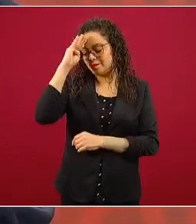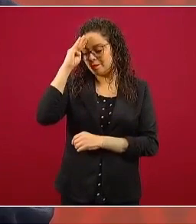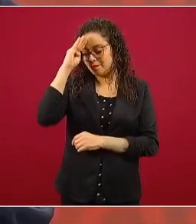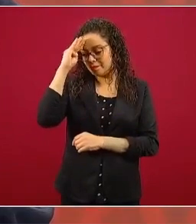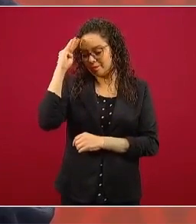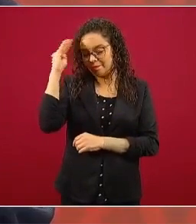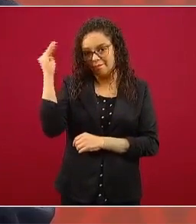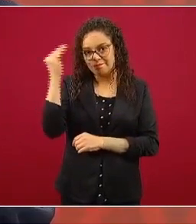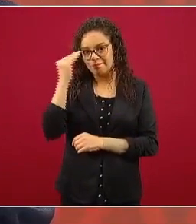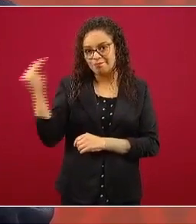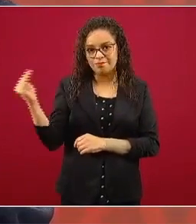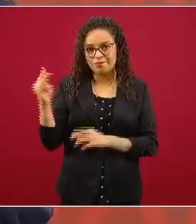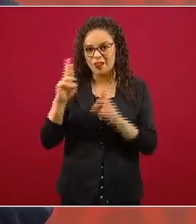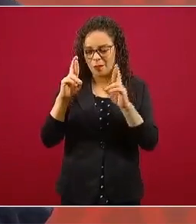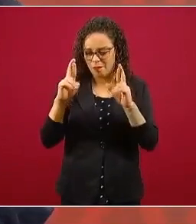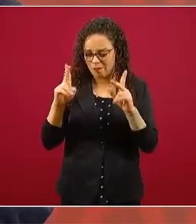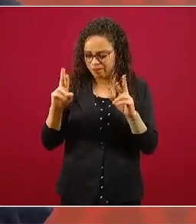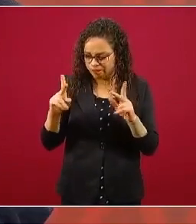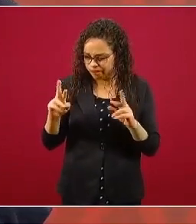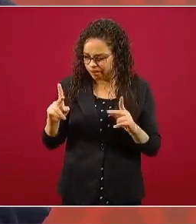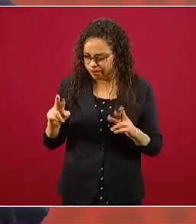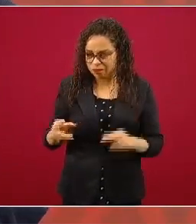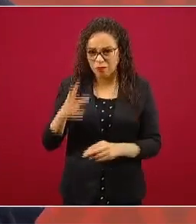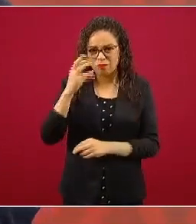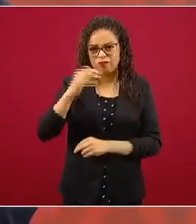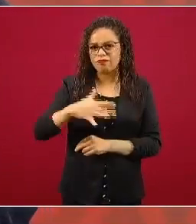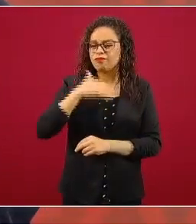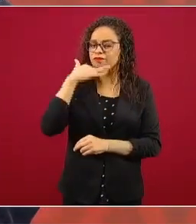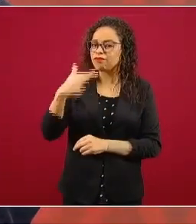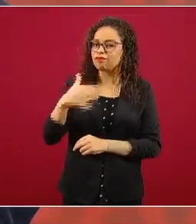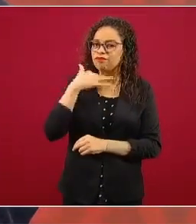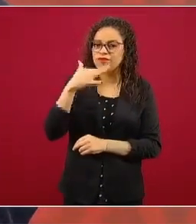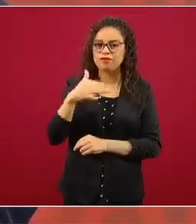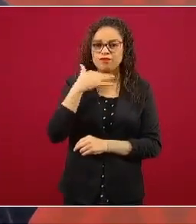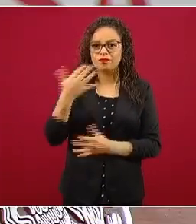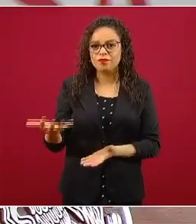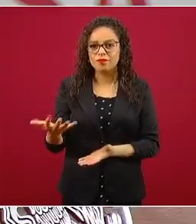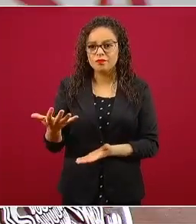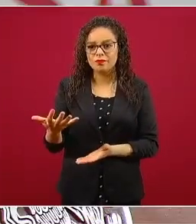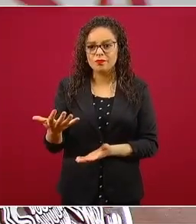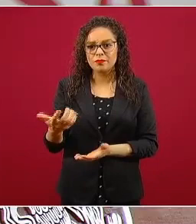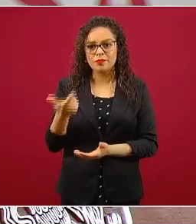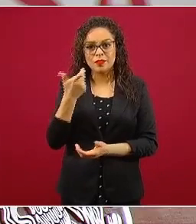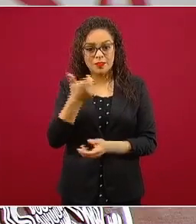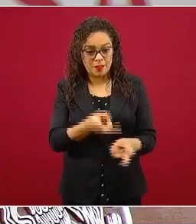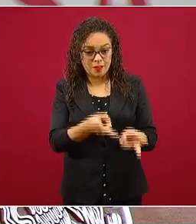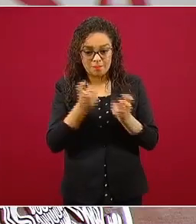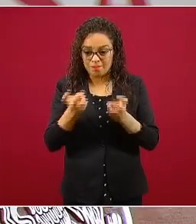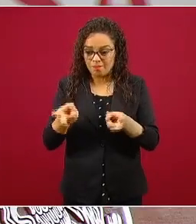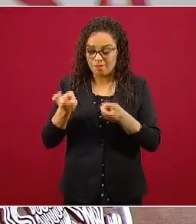imperó la corrupción, se robaban hasta el dinero de las medicinas.